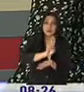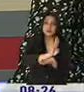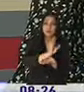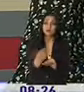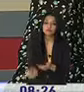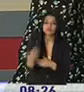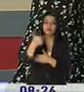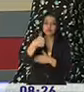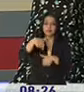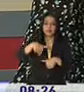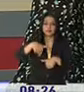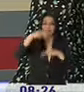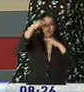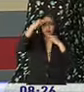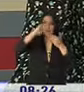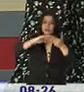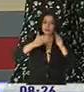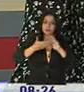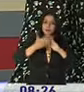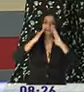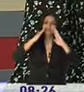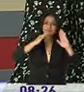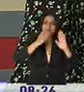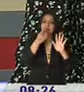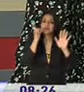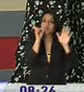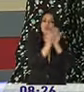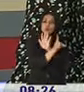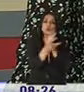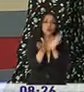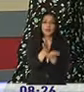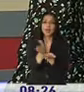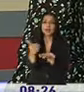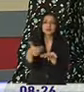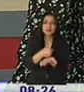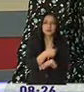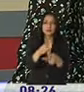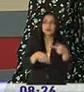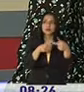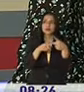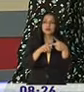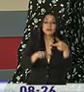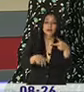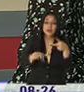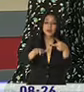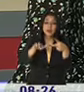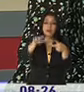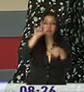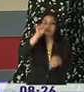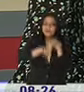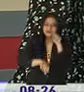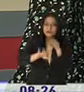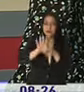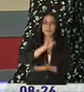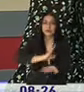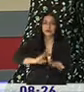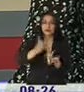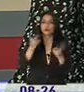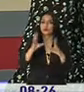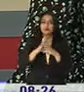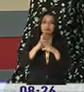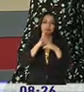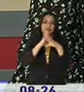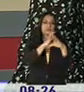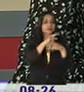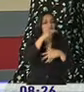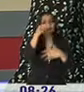este su noticiero de la comunidad para denunciar la falta de accesos, el deterioro de las escalinatas que conectan al barrio y la falta de buses, entre